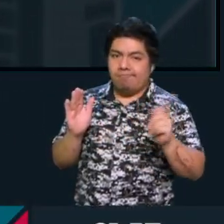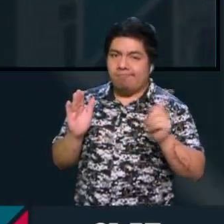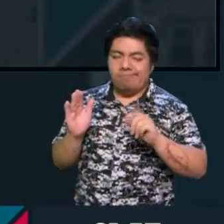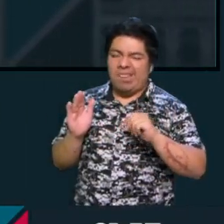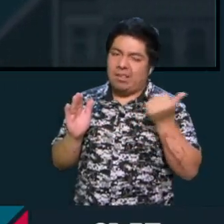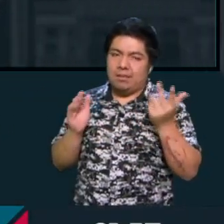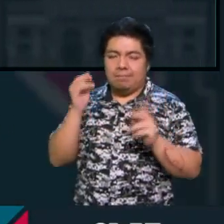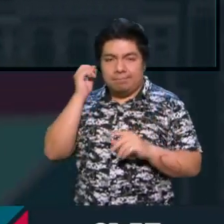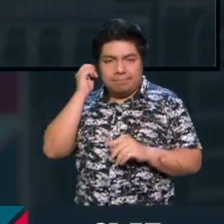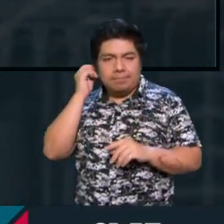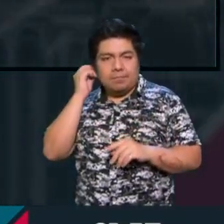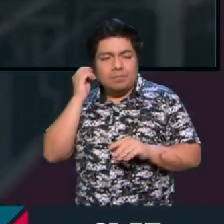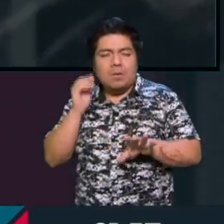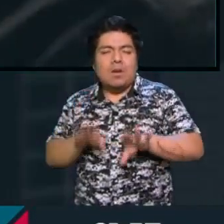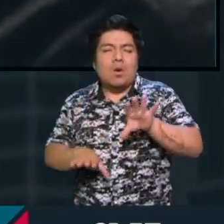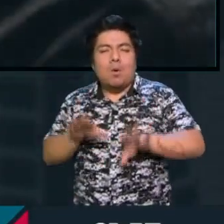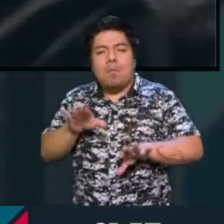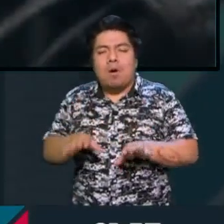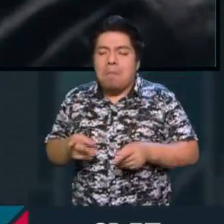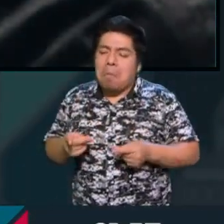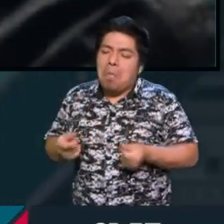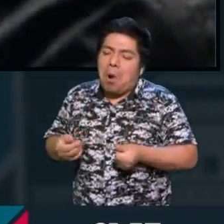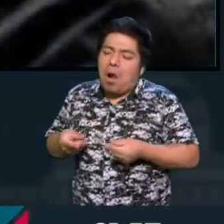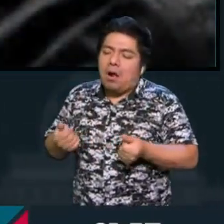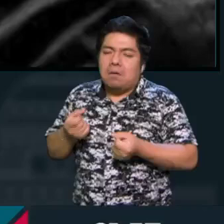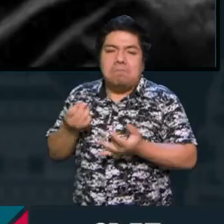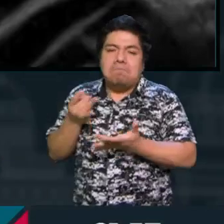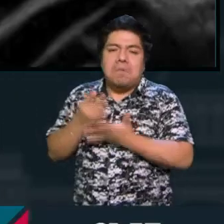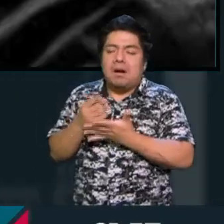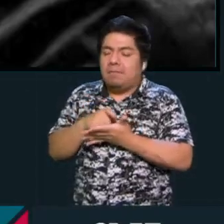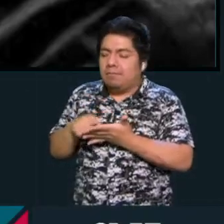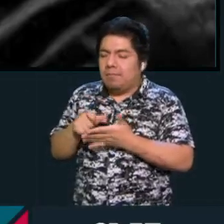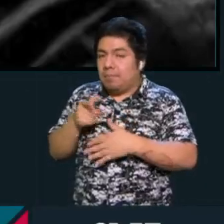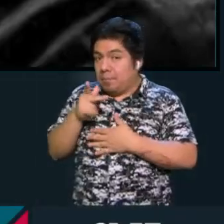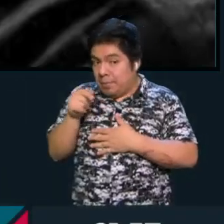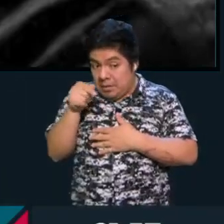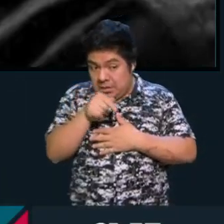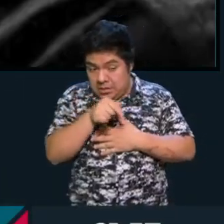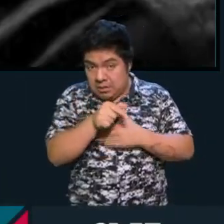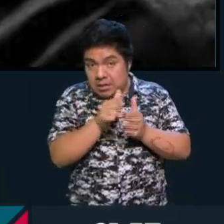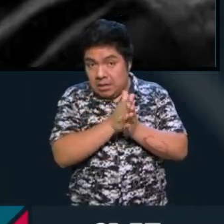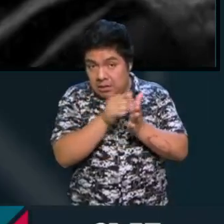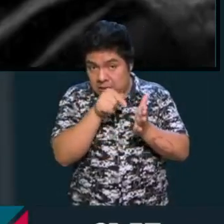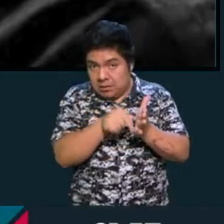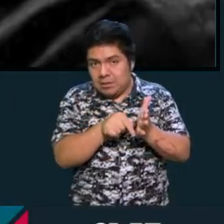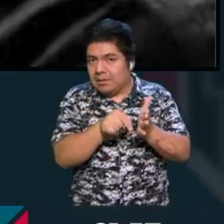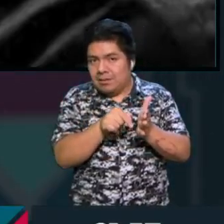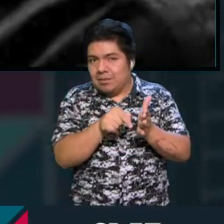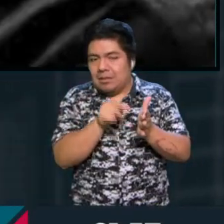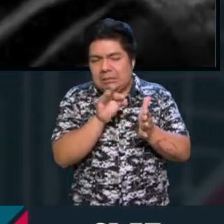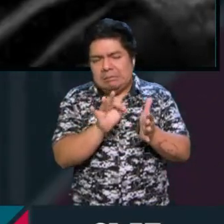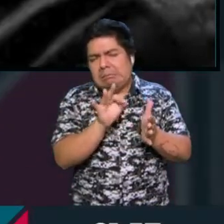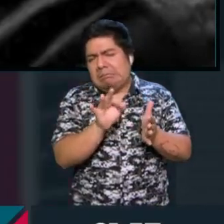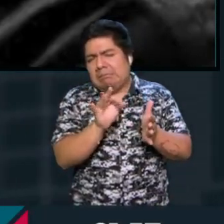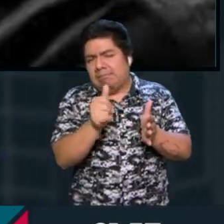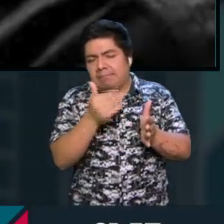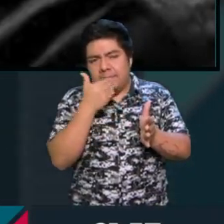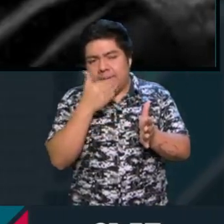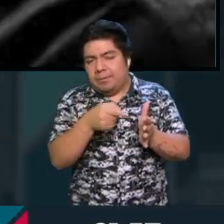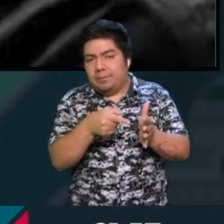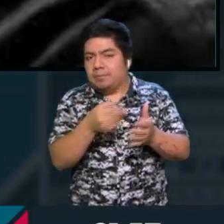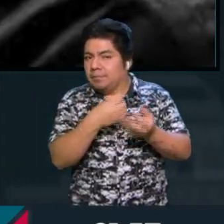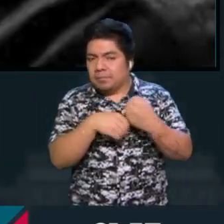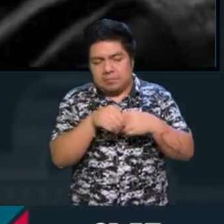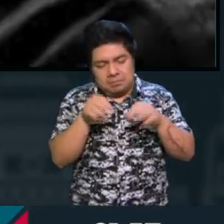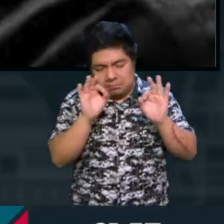otra cosa, son productos de consumo. Este libro, mi querido Ale, no tiene desperdicio, ¿eh? Una obra